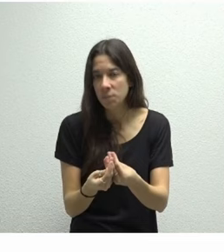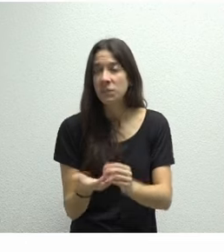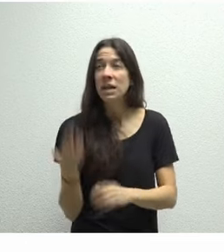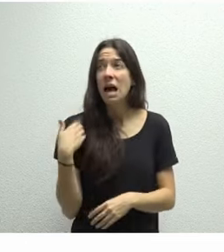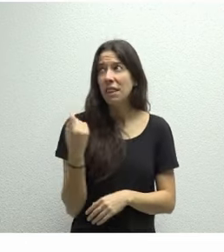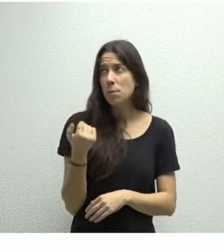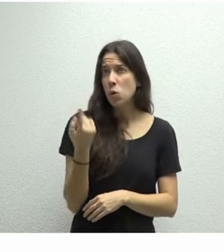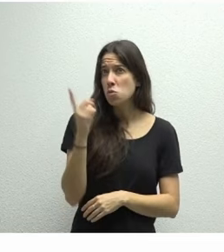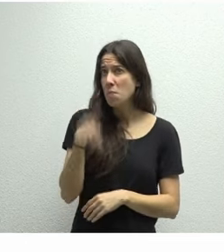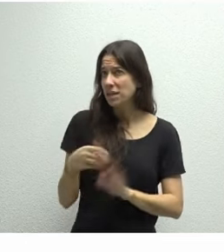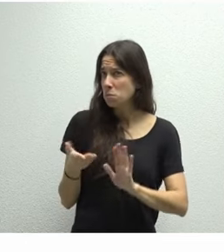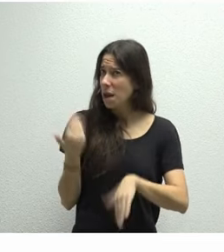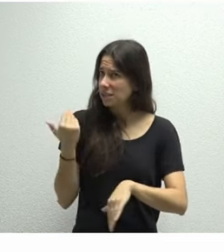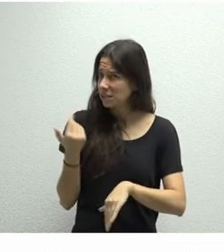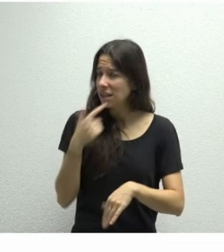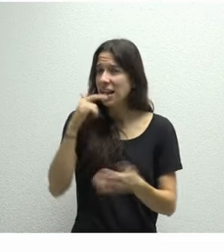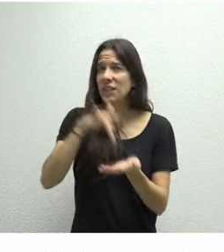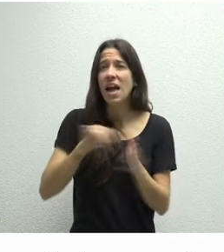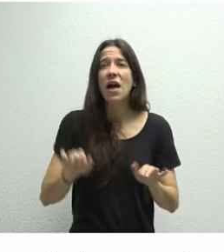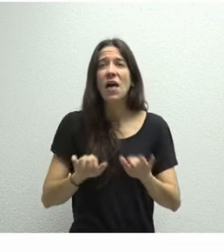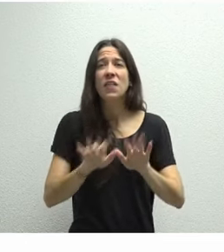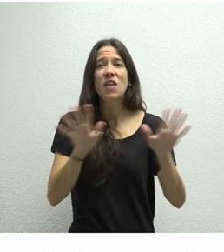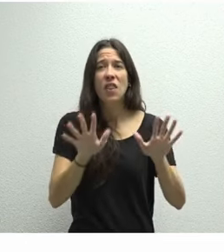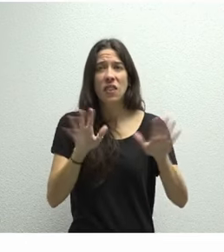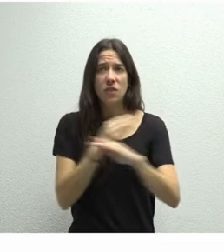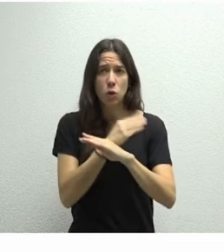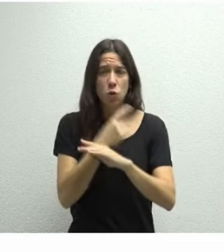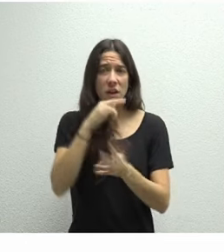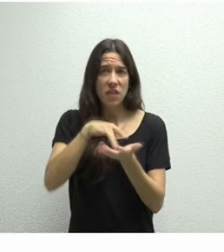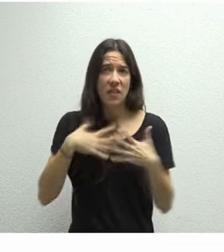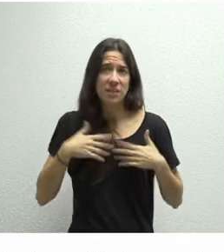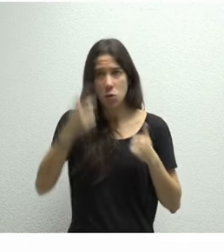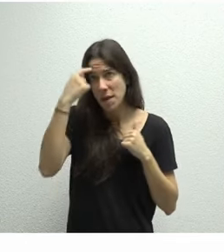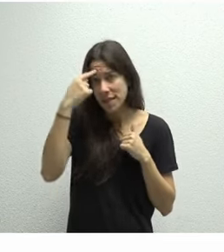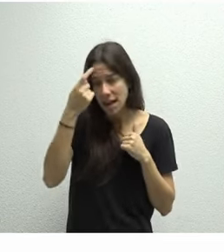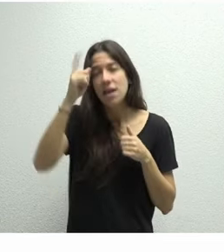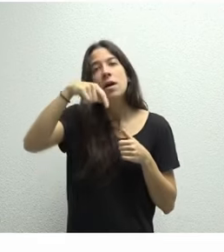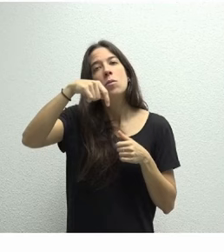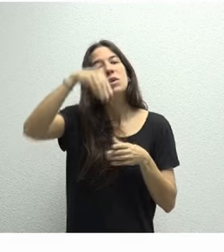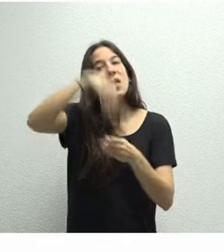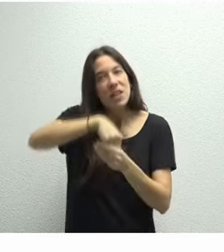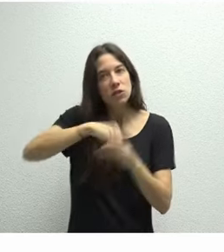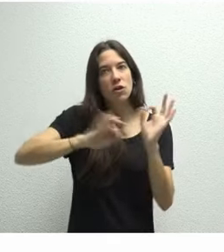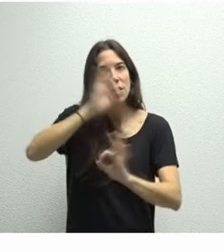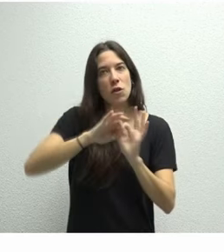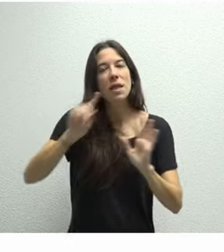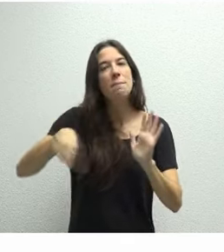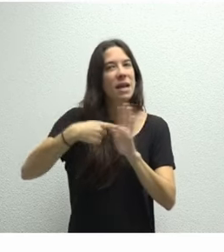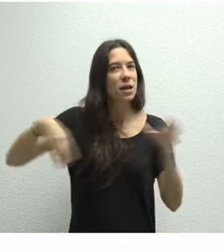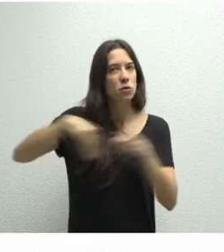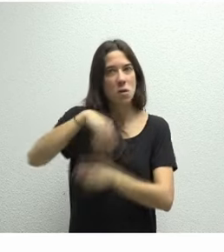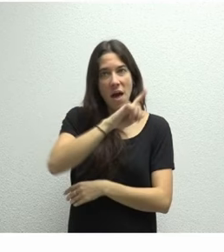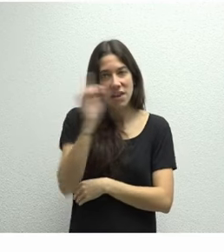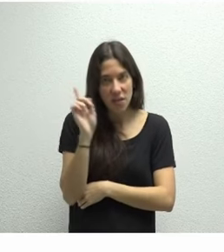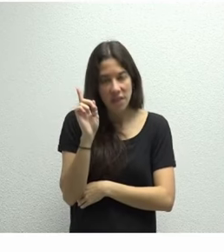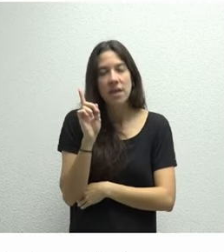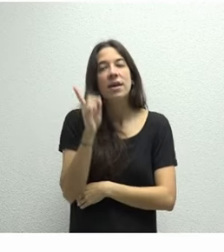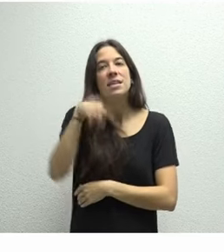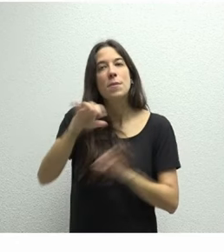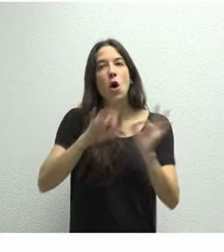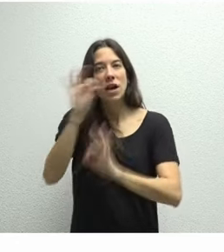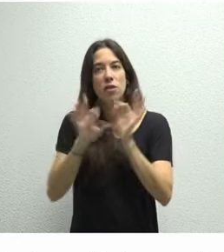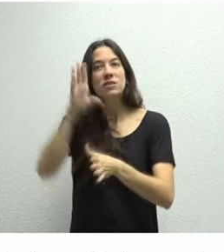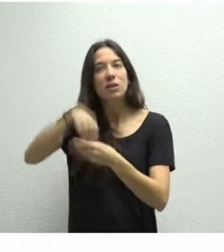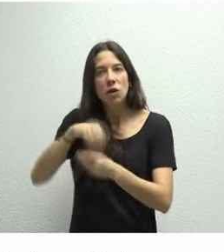creo que fue el 10 de octubre que fue el día de la Salud Mental tuvimos la suerte de hacer también dentro de la Organización de plena inclusión Madrid con las organizaciones que pertenecen a la